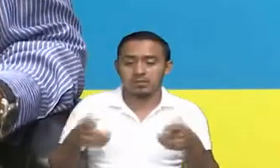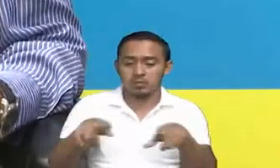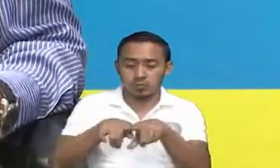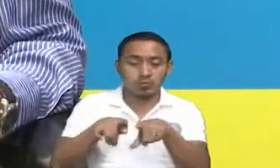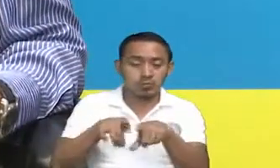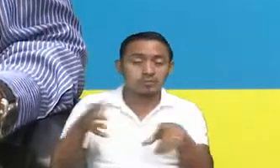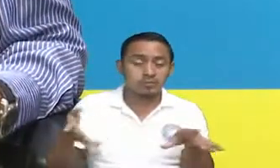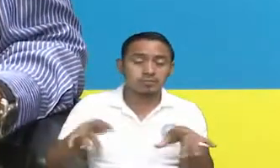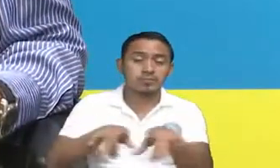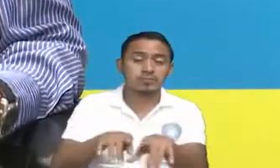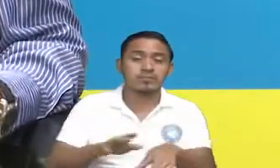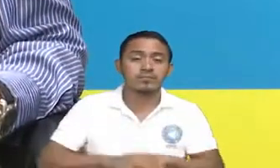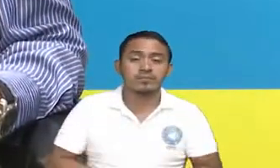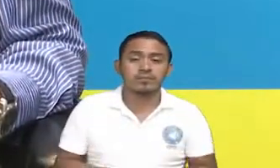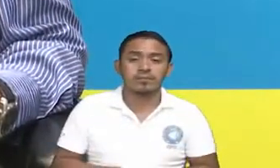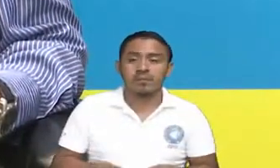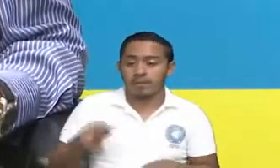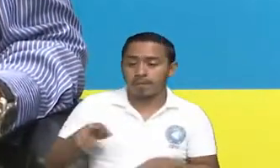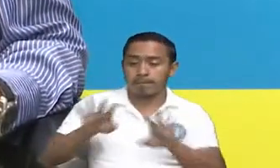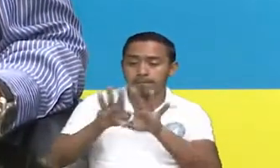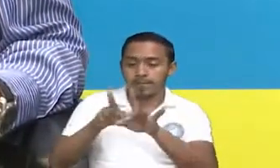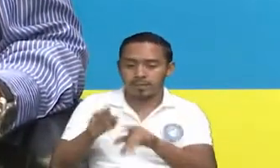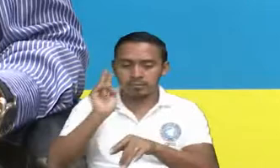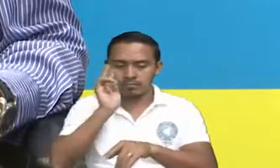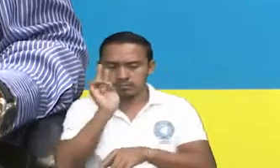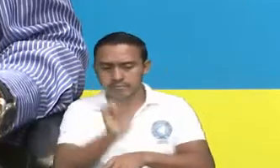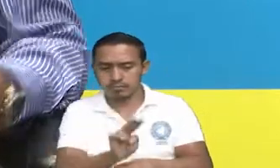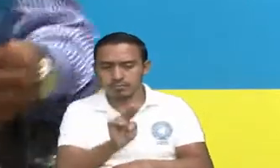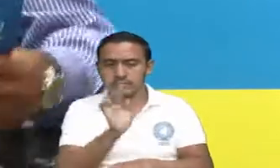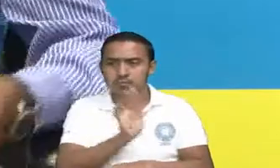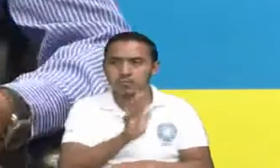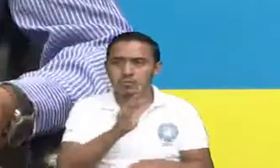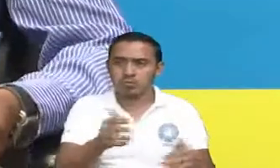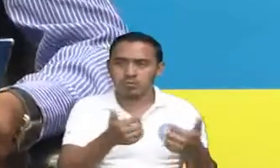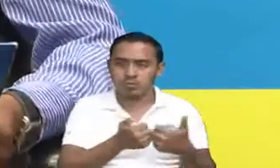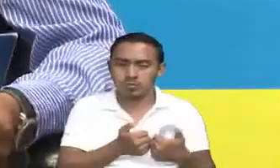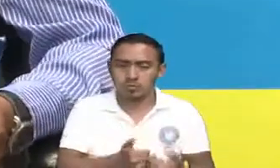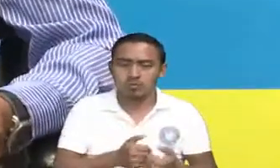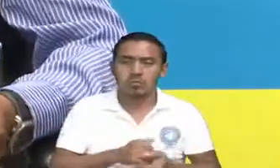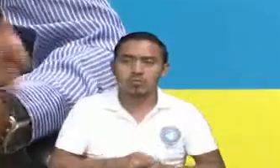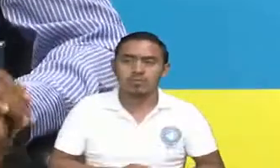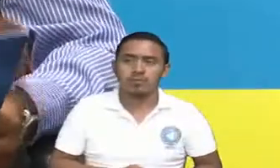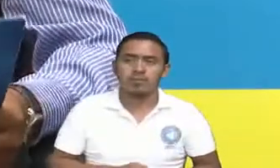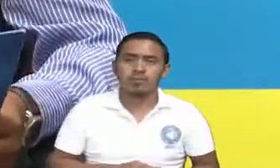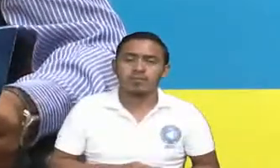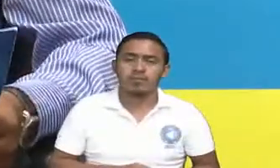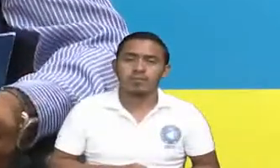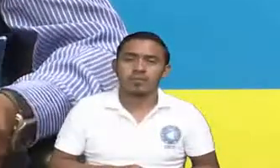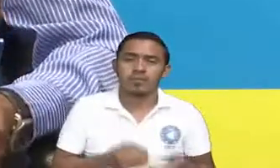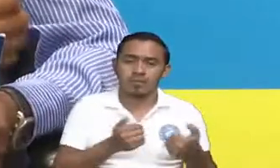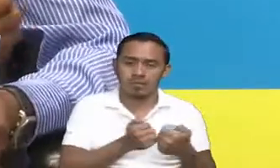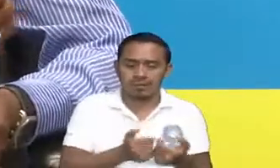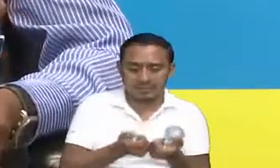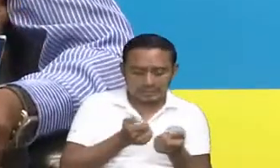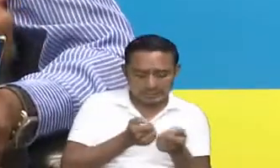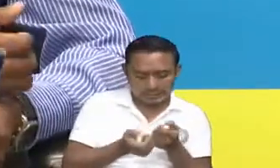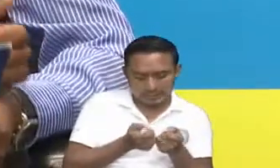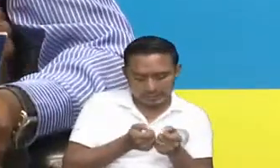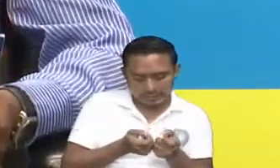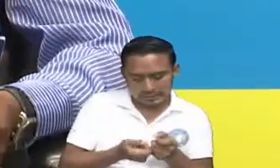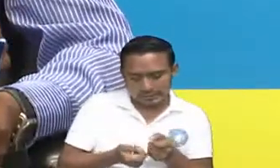ejemplo, ella miraba que su novia, pues, uh-huh, su reciente novia chateaba mucho. Uh-huh.